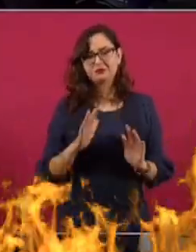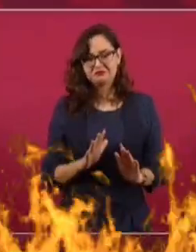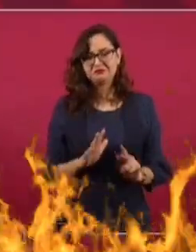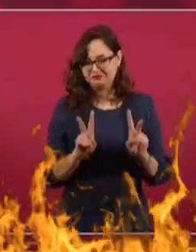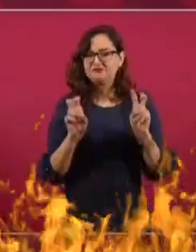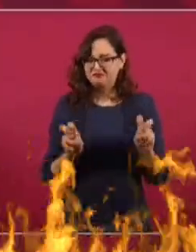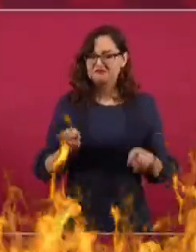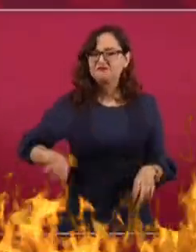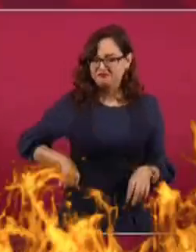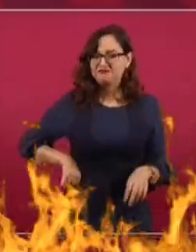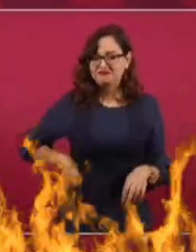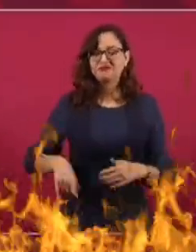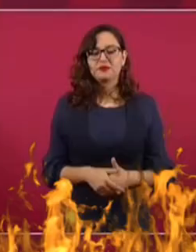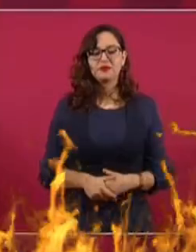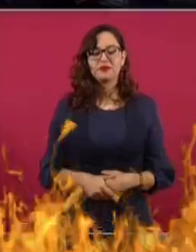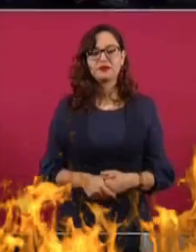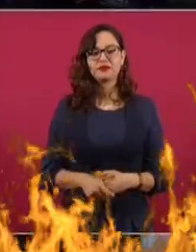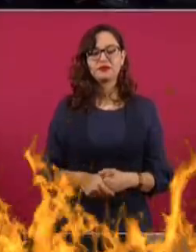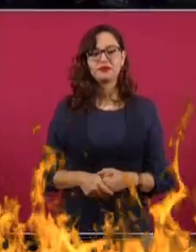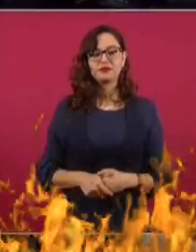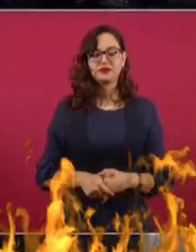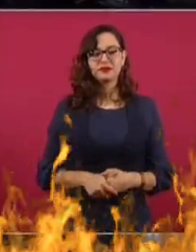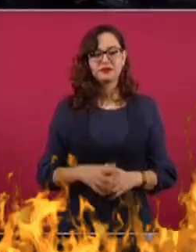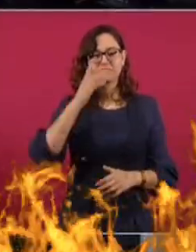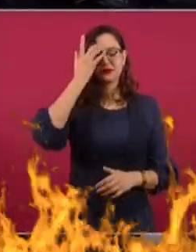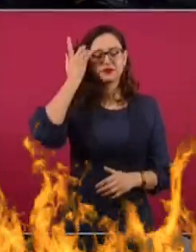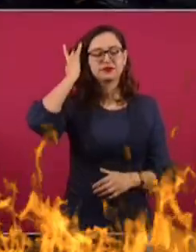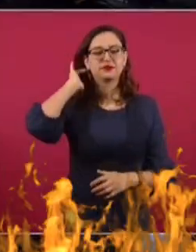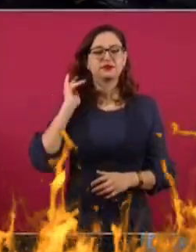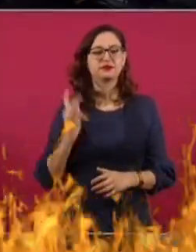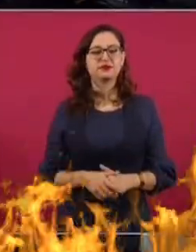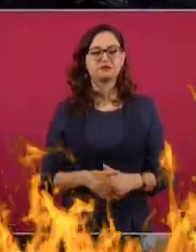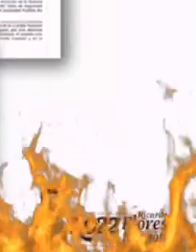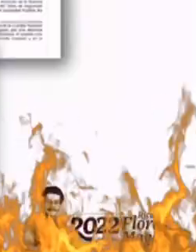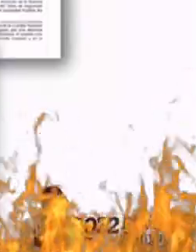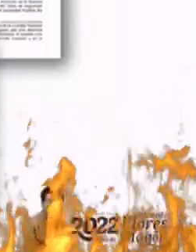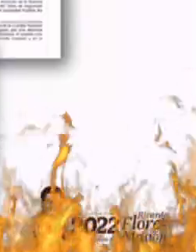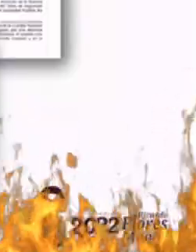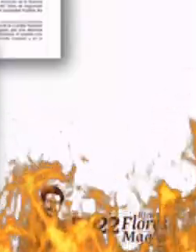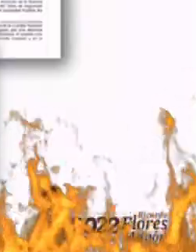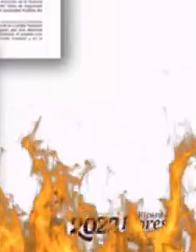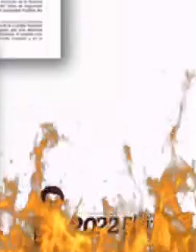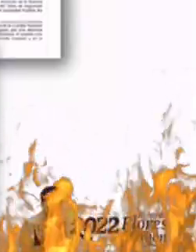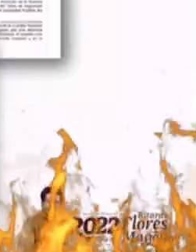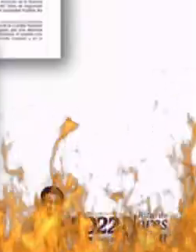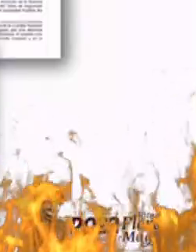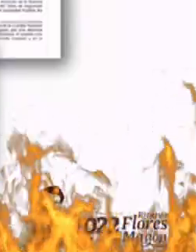es interesante de poder debatir. Todos ellos,